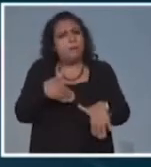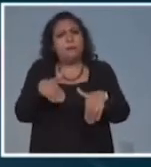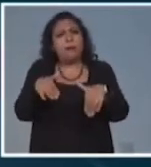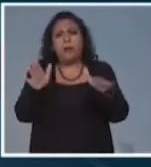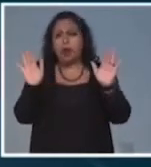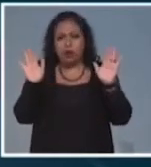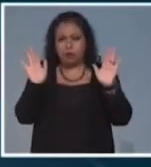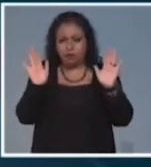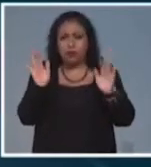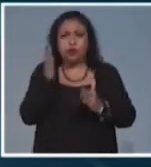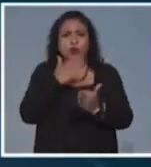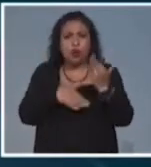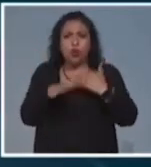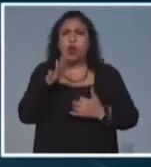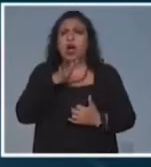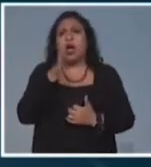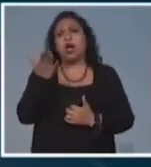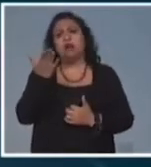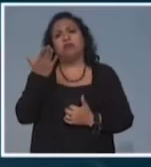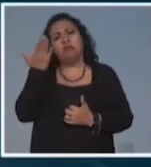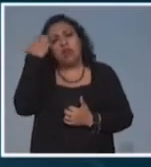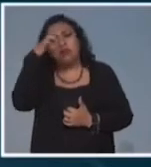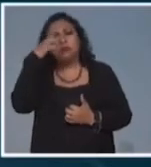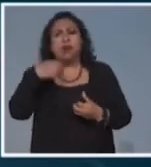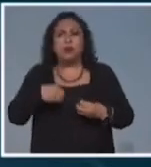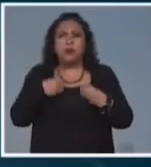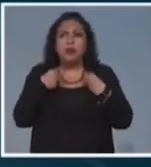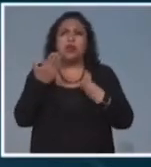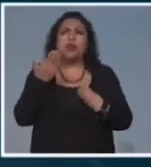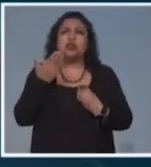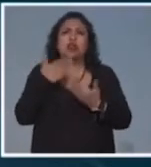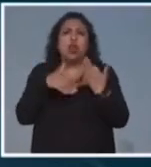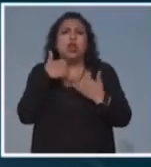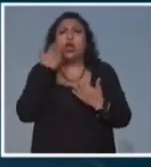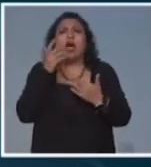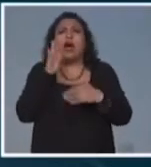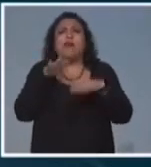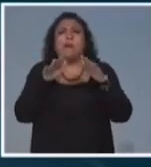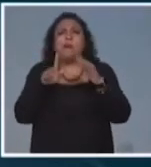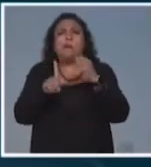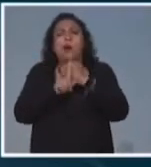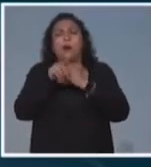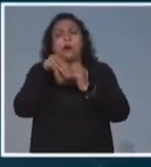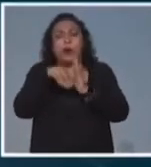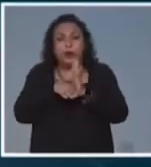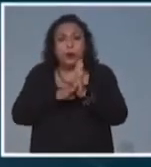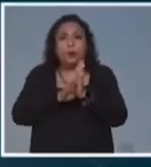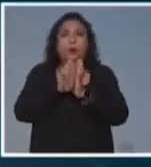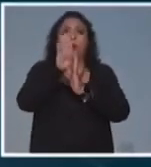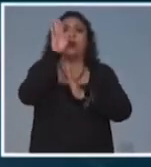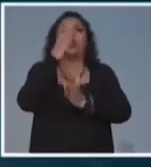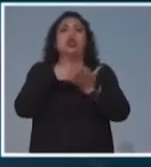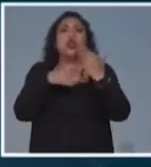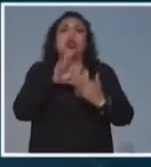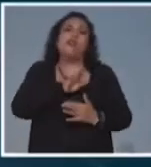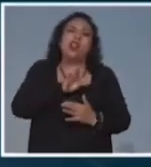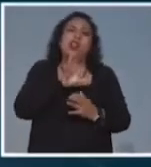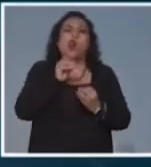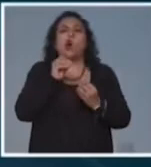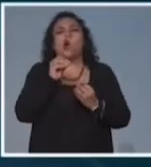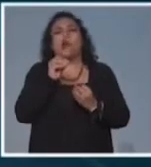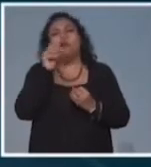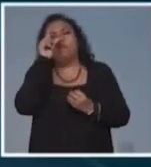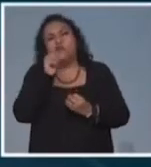porque todos tenemos una trayectoria en la vida, todos tratamos de sobreponernos, todos somos felices o somos infelices por